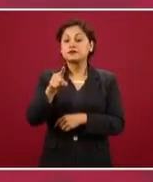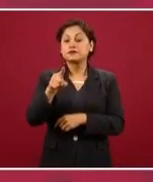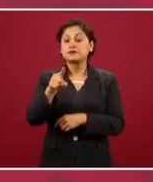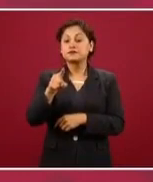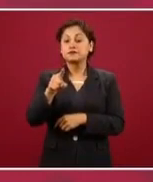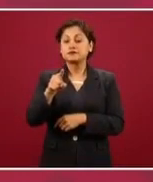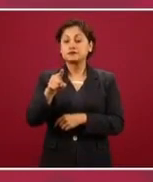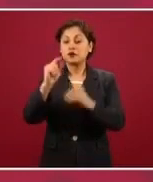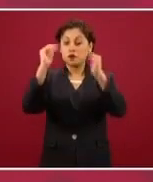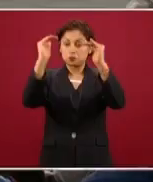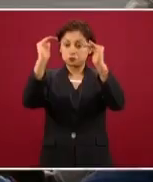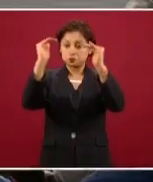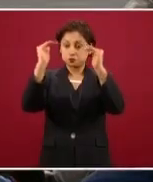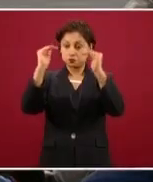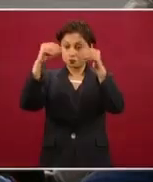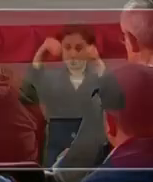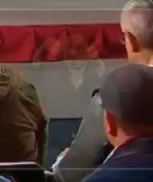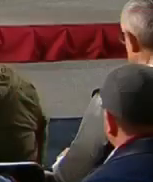embarraban